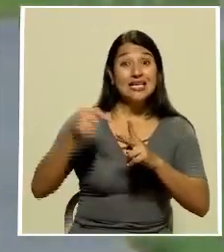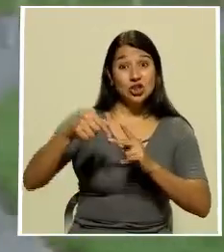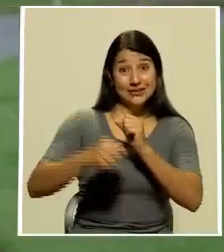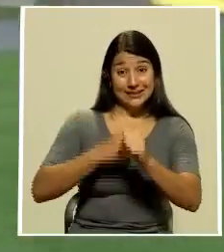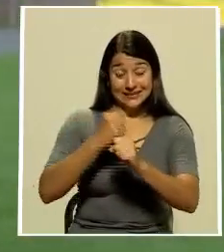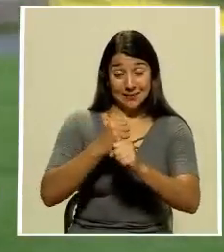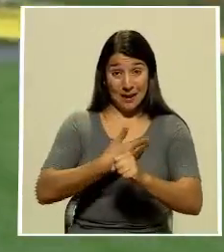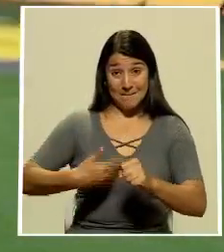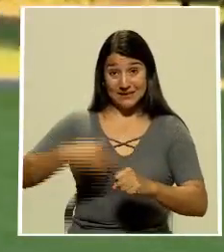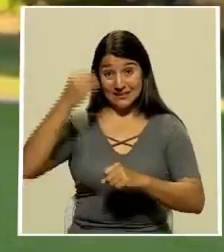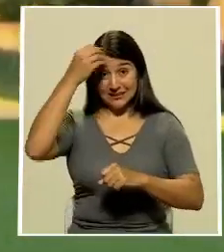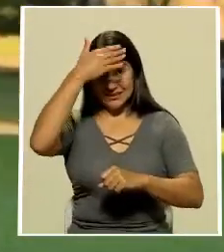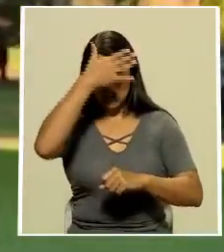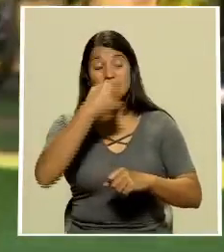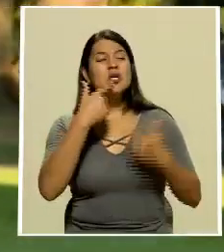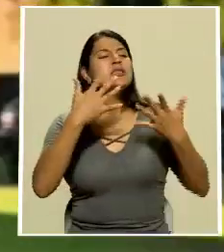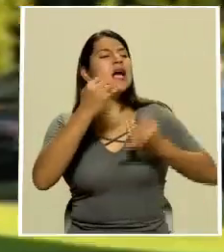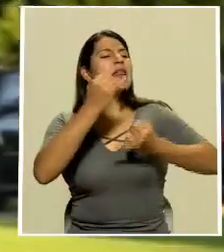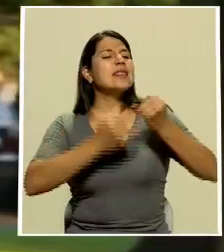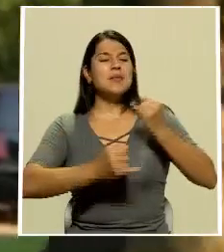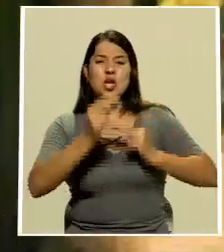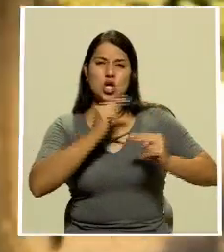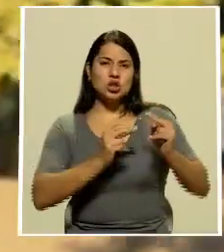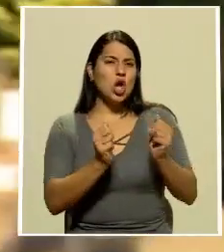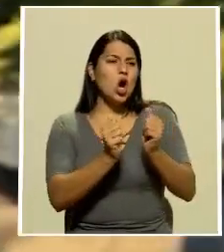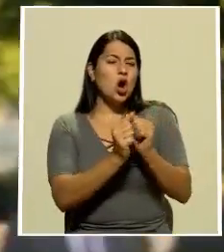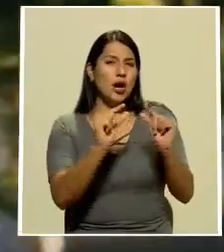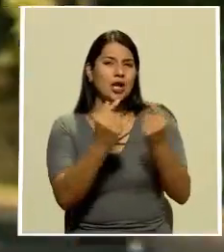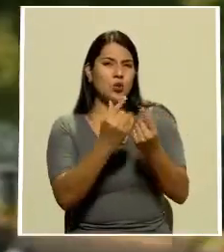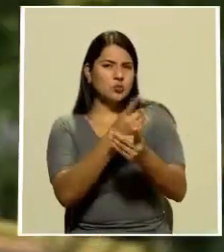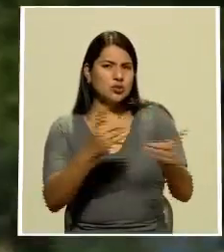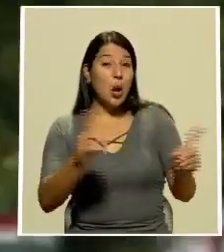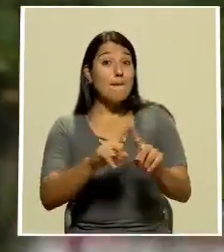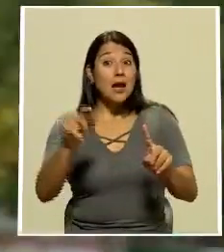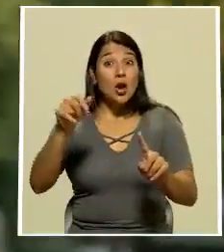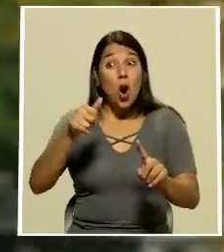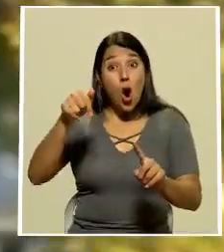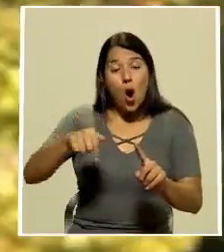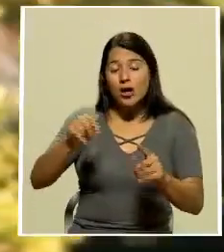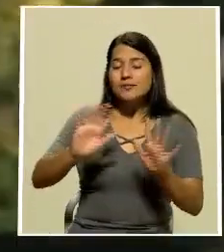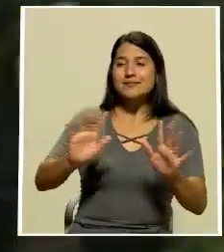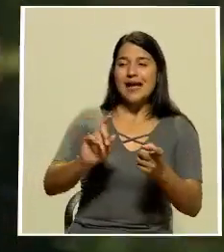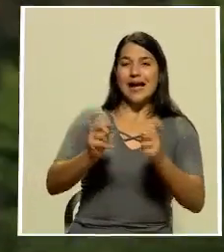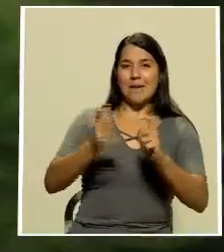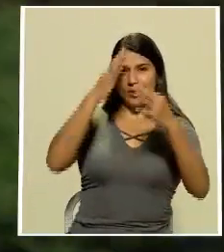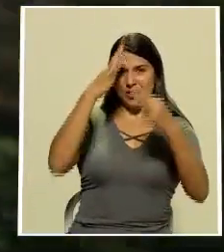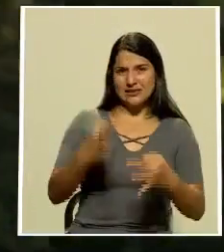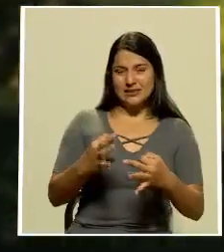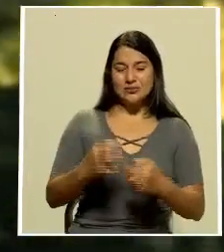había dado por terminadas las negociaciones con la oposición demócrata, pero revirtió su decisión tras el malestar de ambos